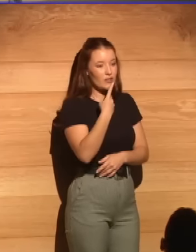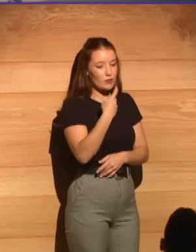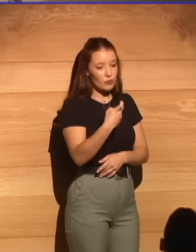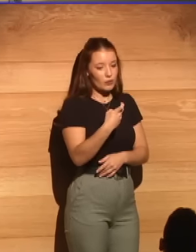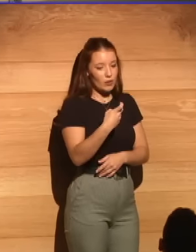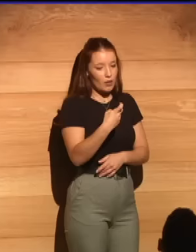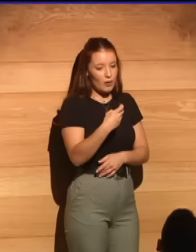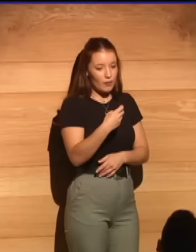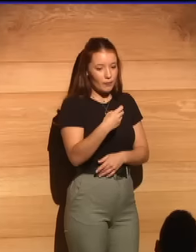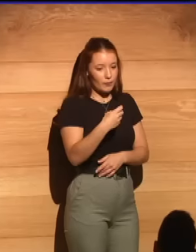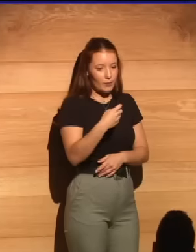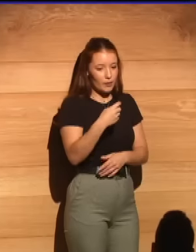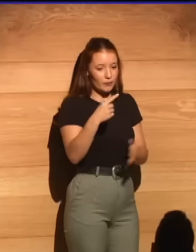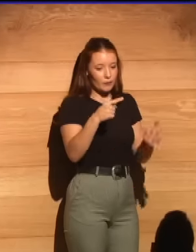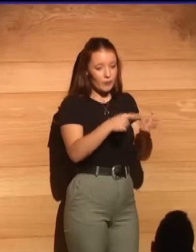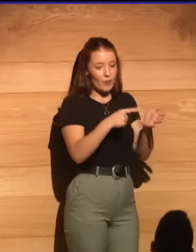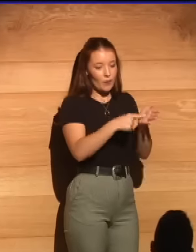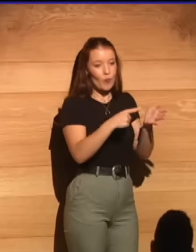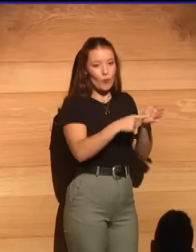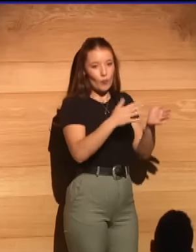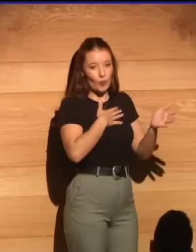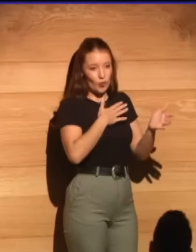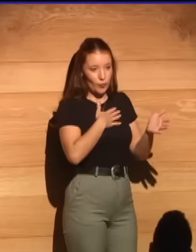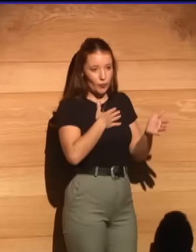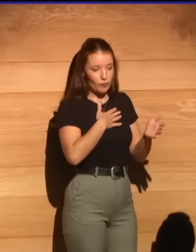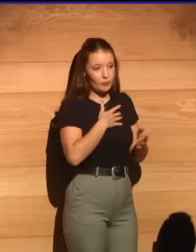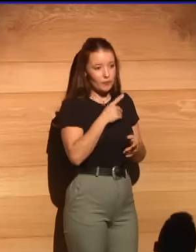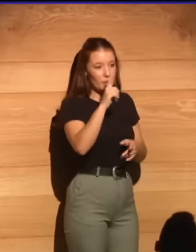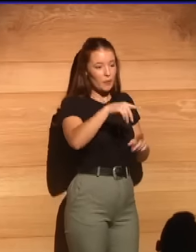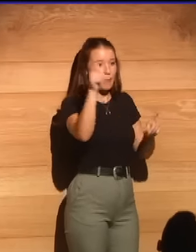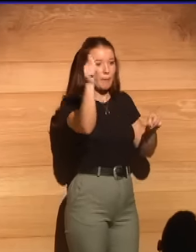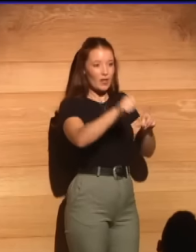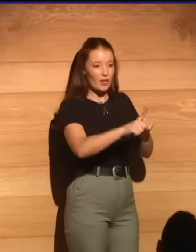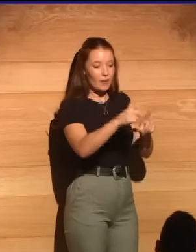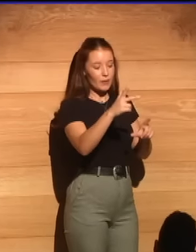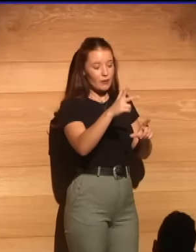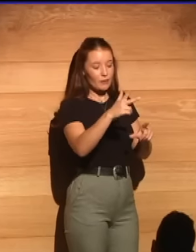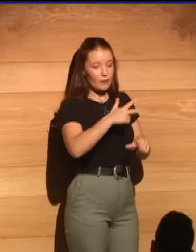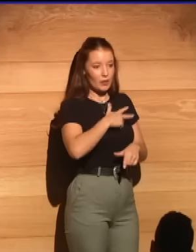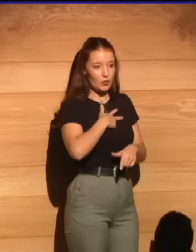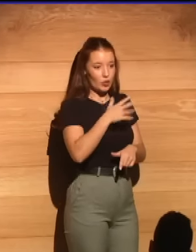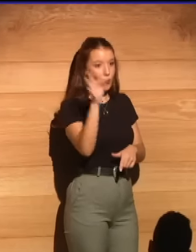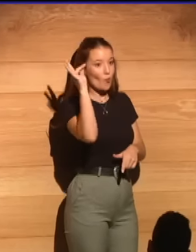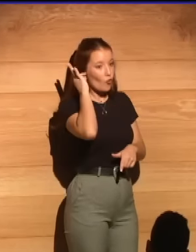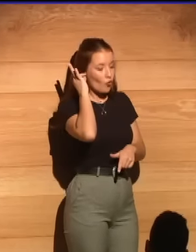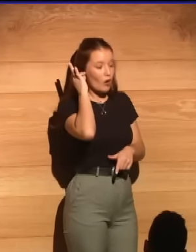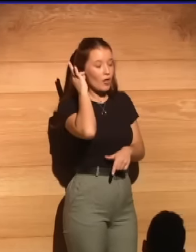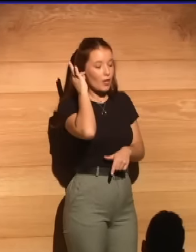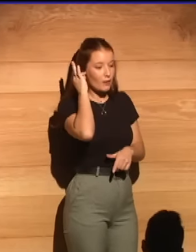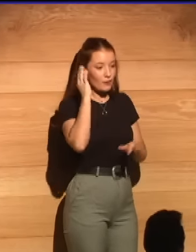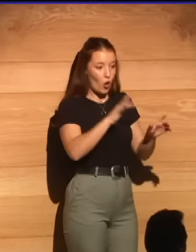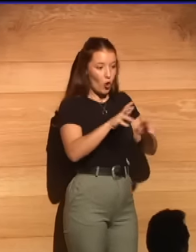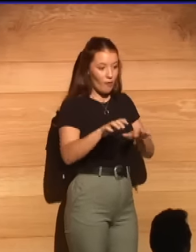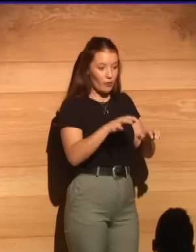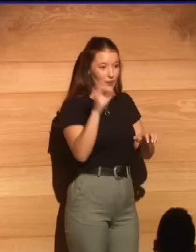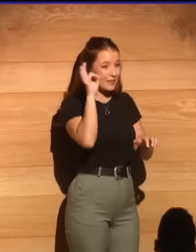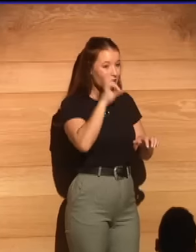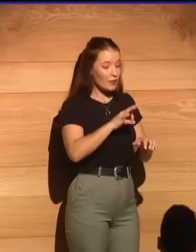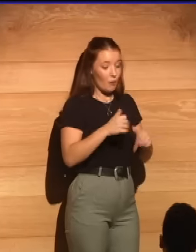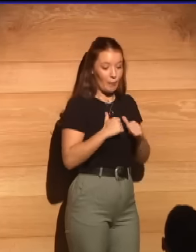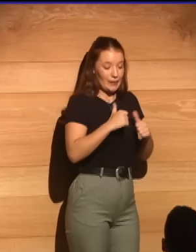la película Hidden Figures, que reclamó el papel de las mujeres en la construcción, ¿no?, de los ordenadores de principio de siglo. Y es